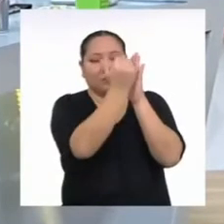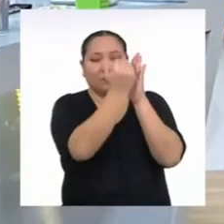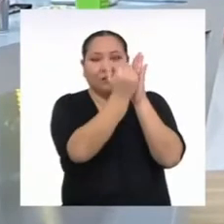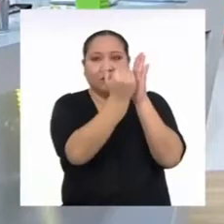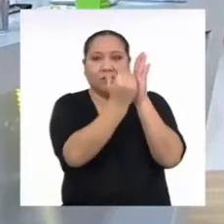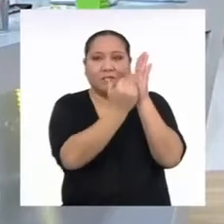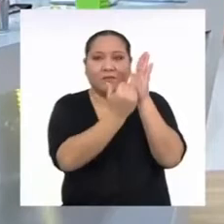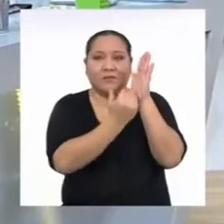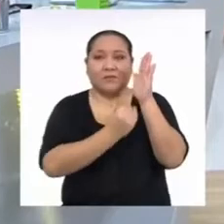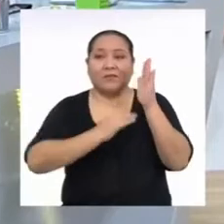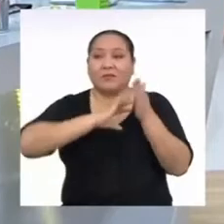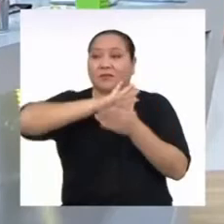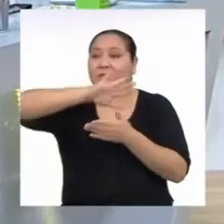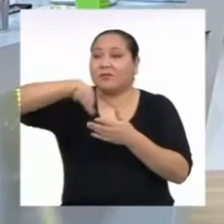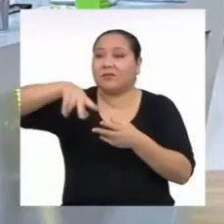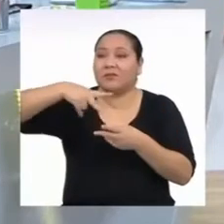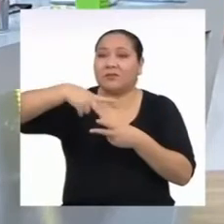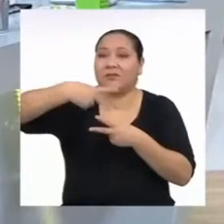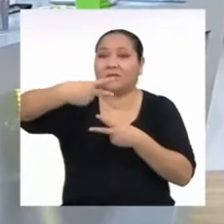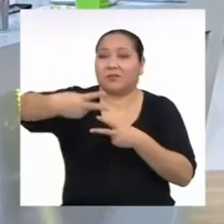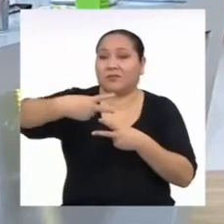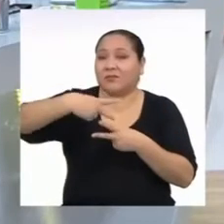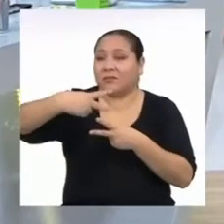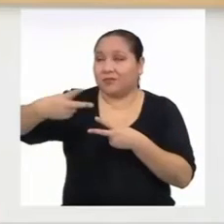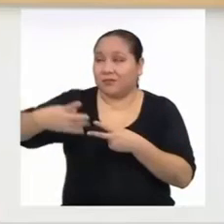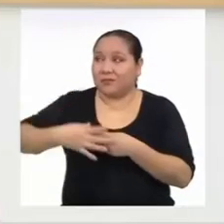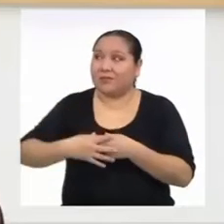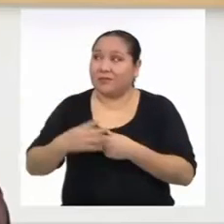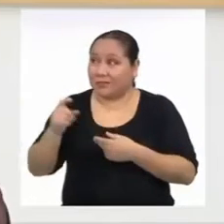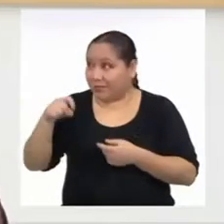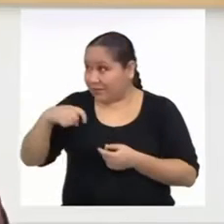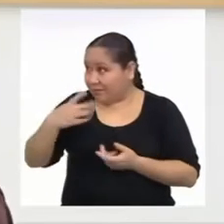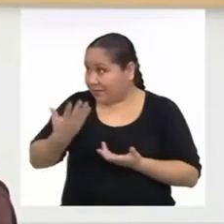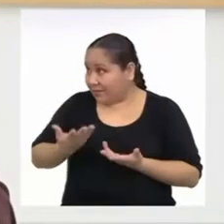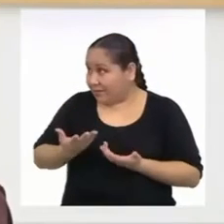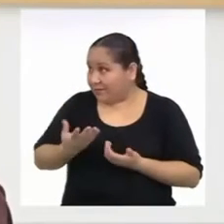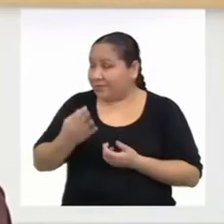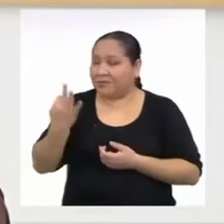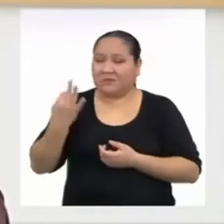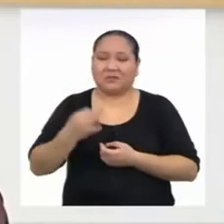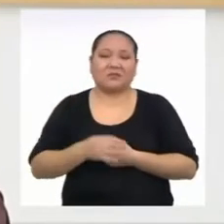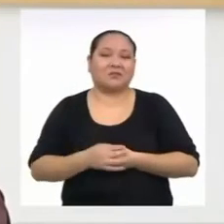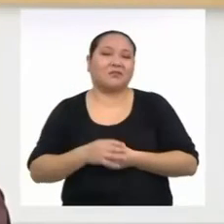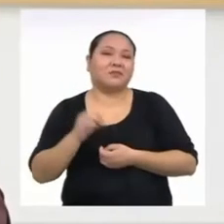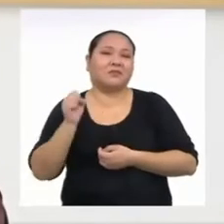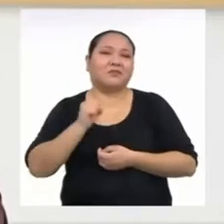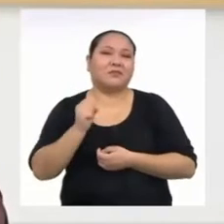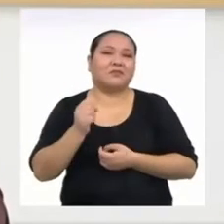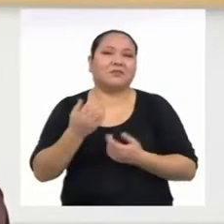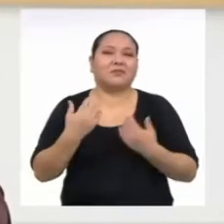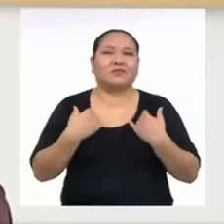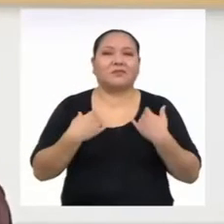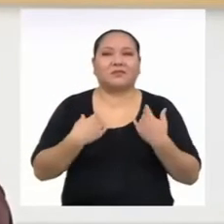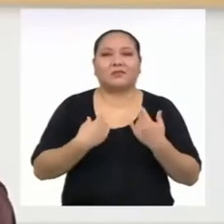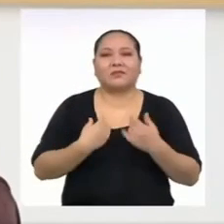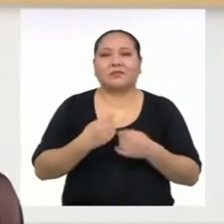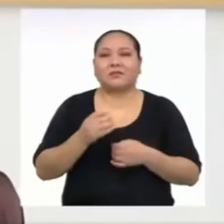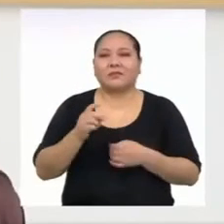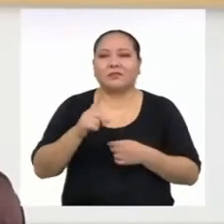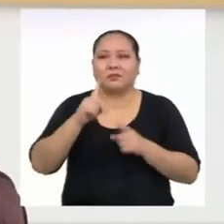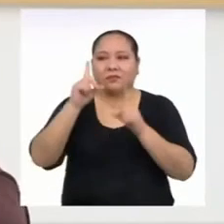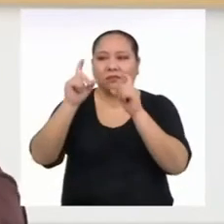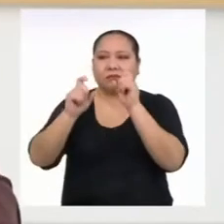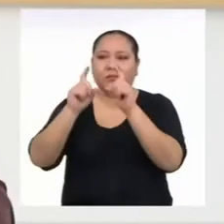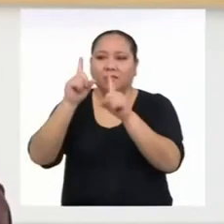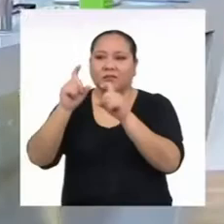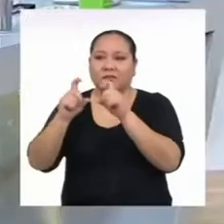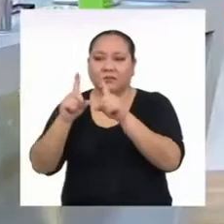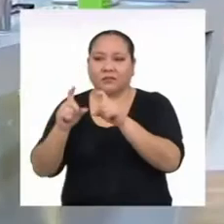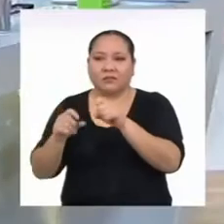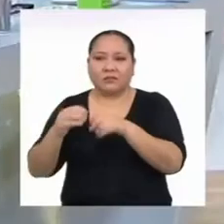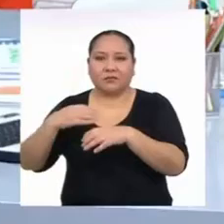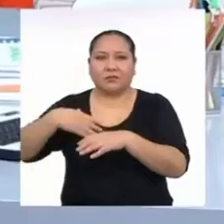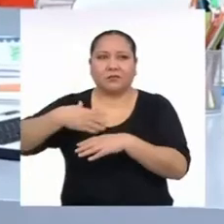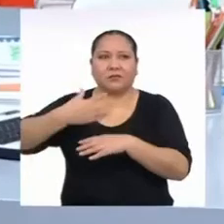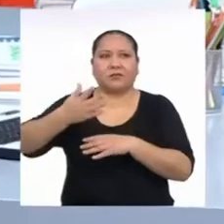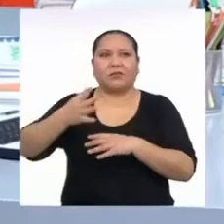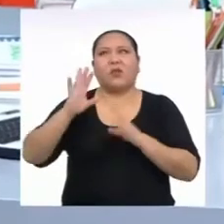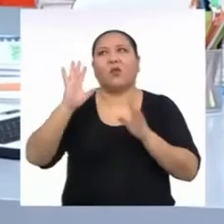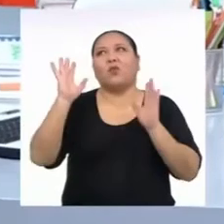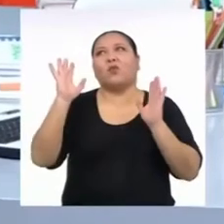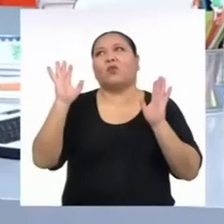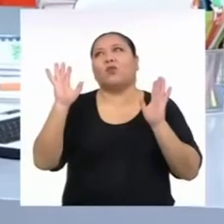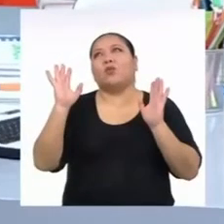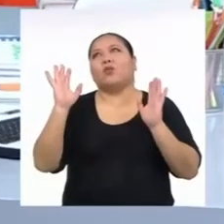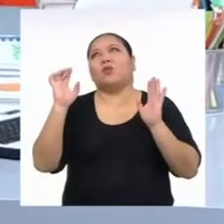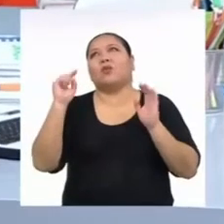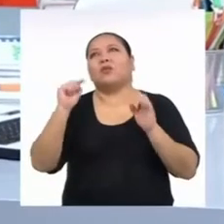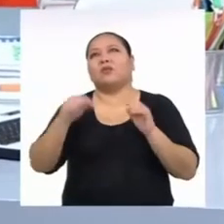los vecinos que viven cerca de mi casa, ¿verdad? Así es. Tendrías que hacer todo un censo interno.